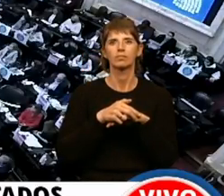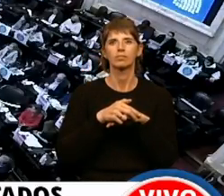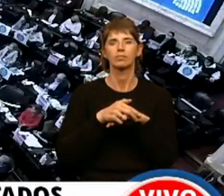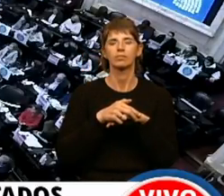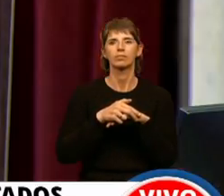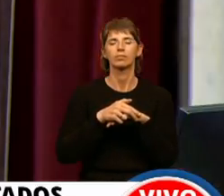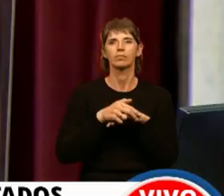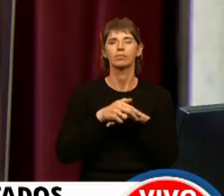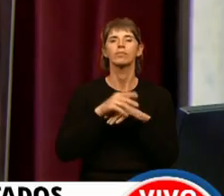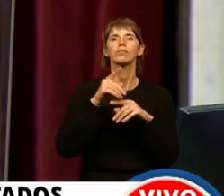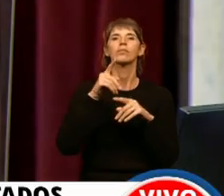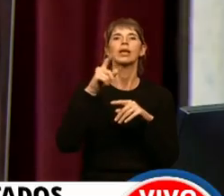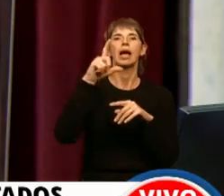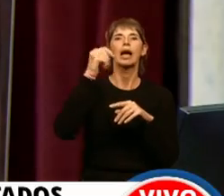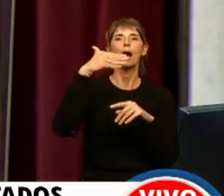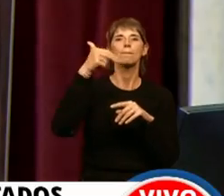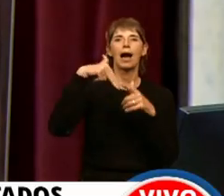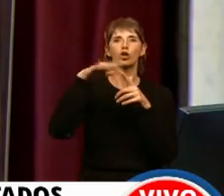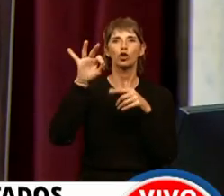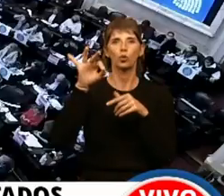diputada graciela camaño